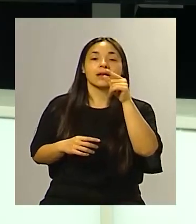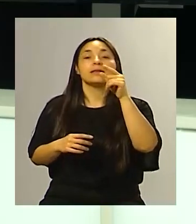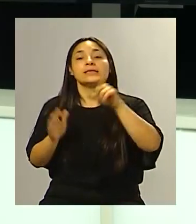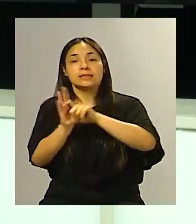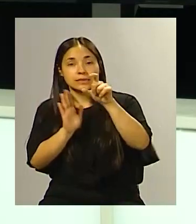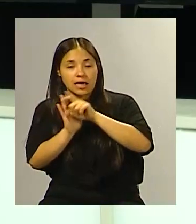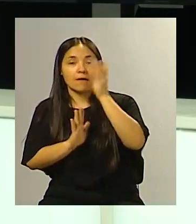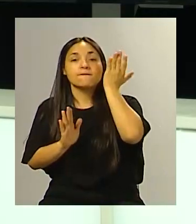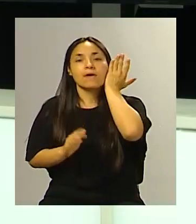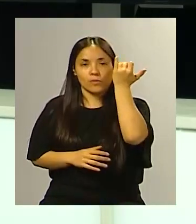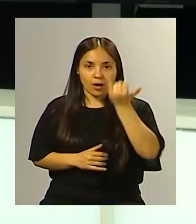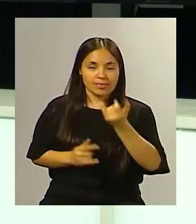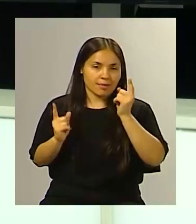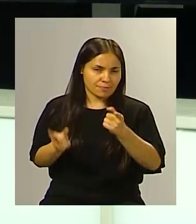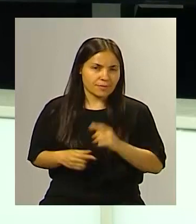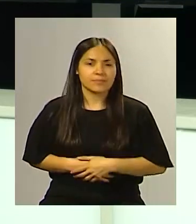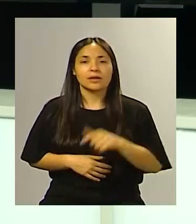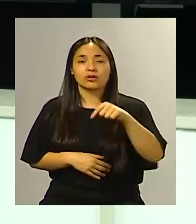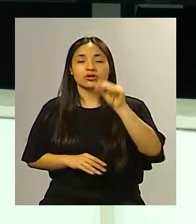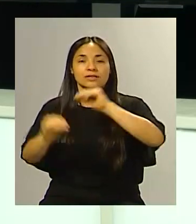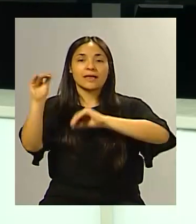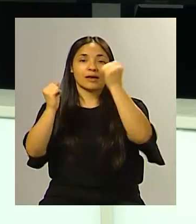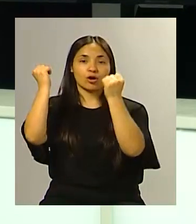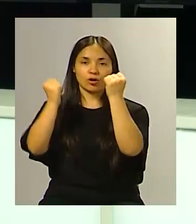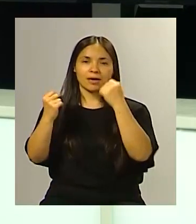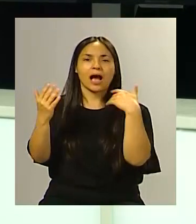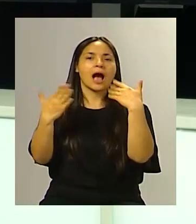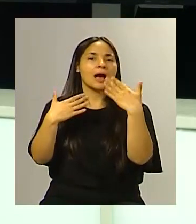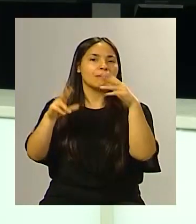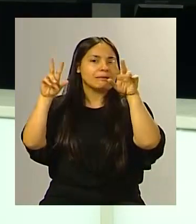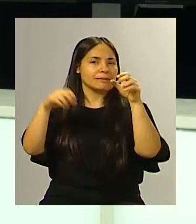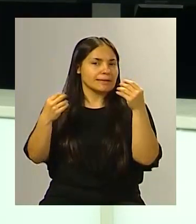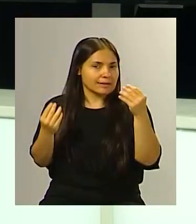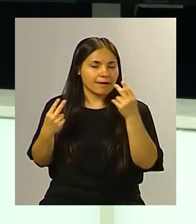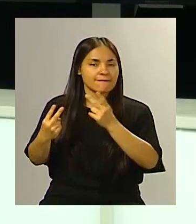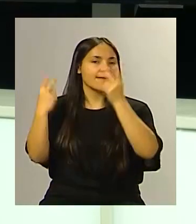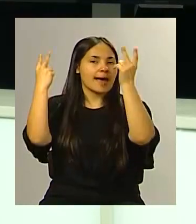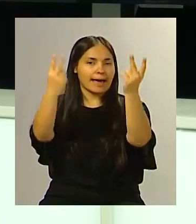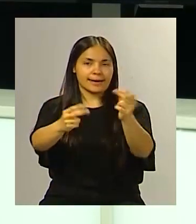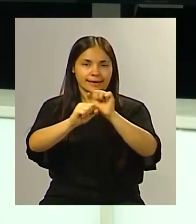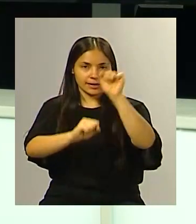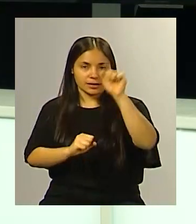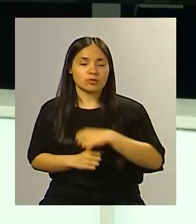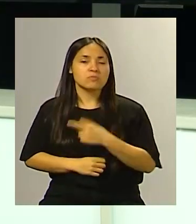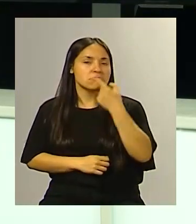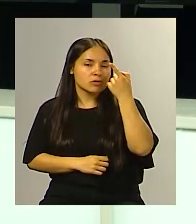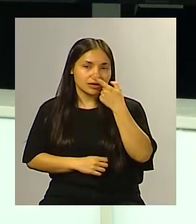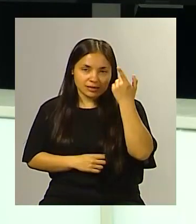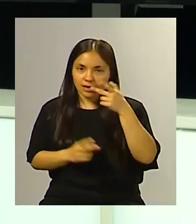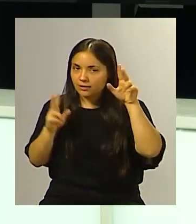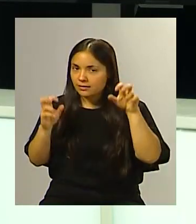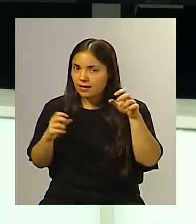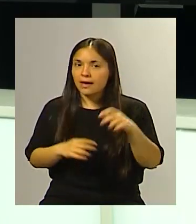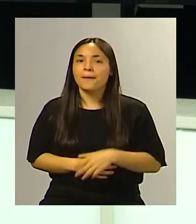en Facebook. Esto es Chat Económico y seguimos hablando de viajes de egresados. Un tema muy interesante. Recién hacíamos un repaso de lo